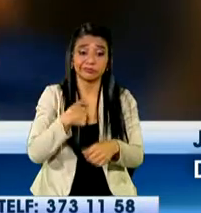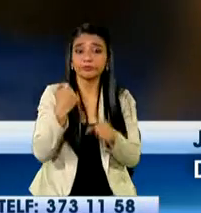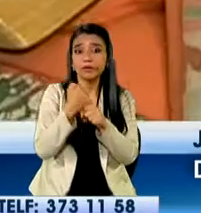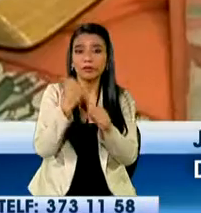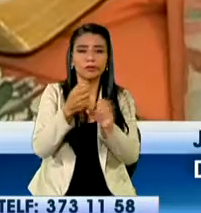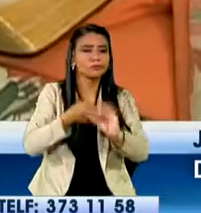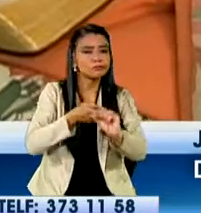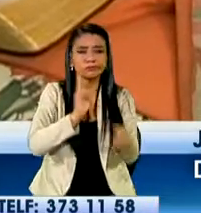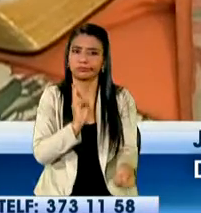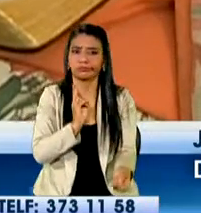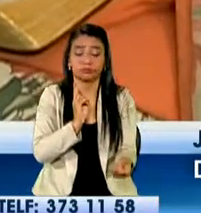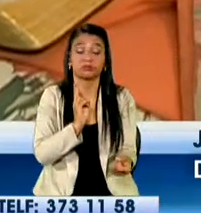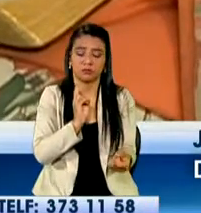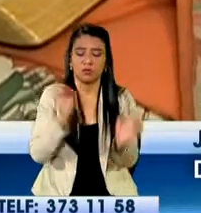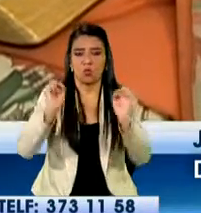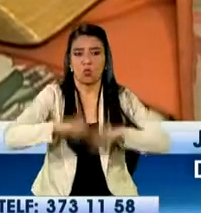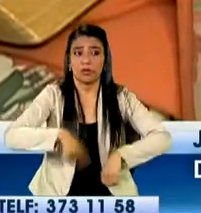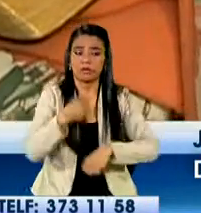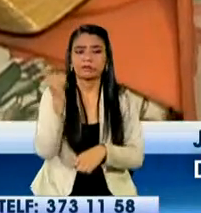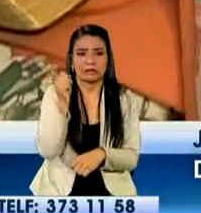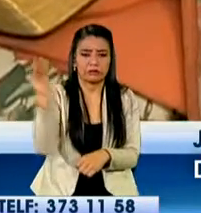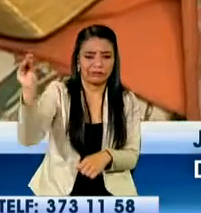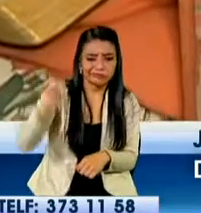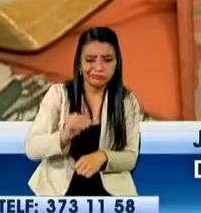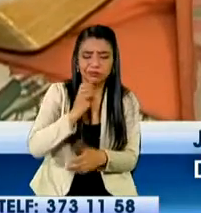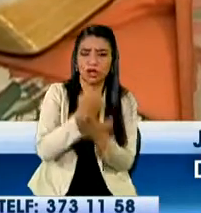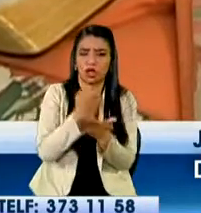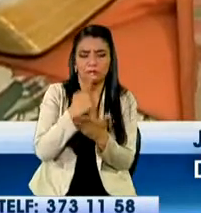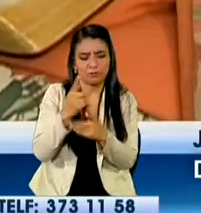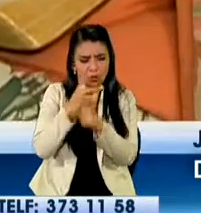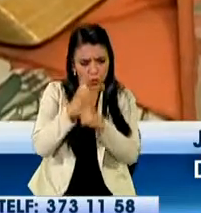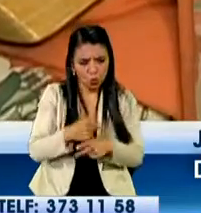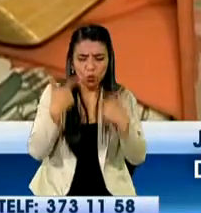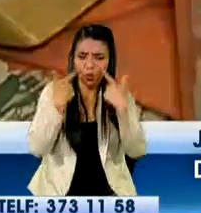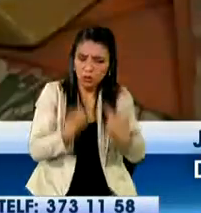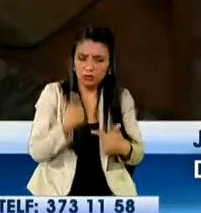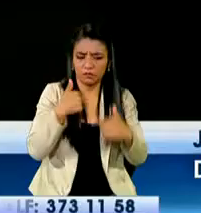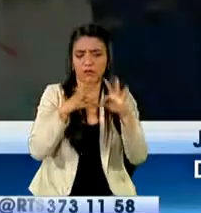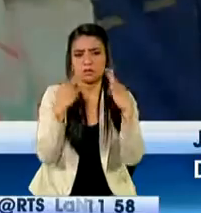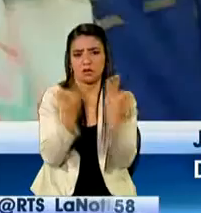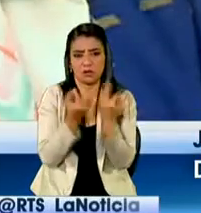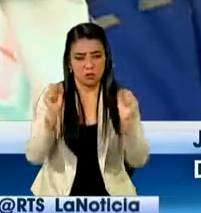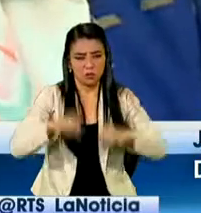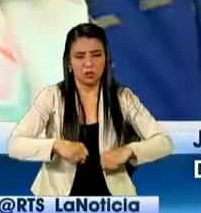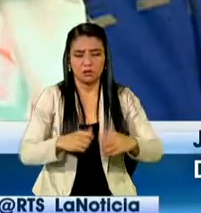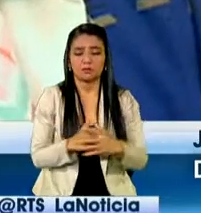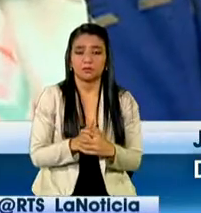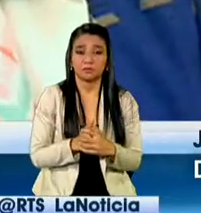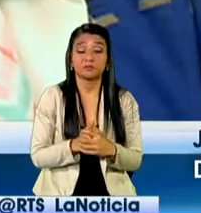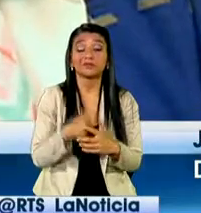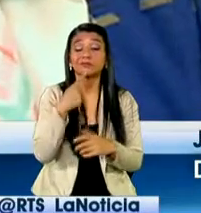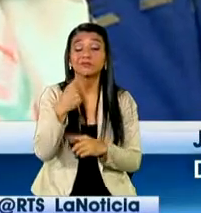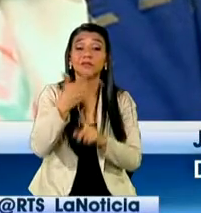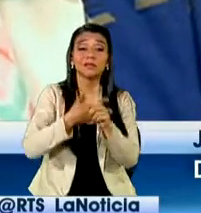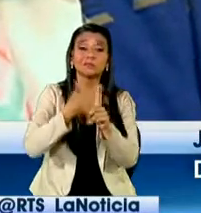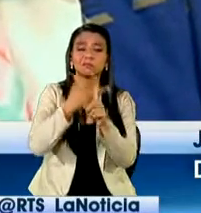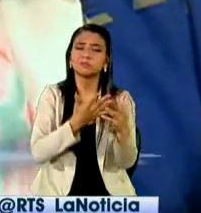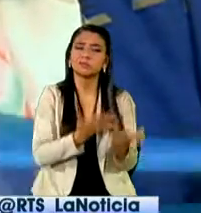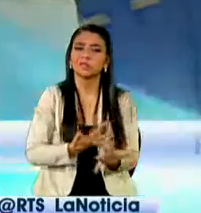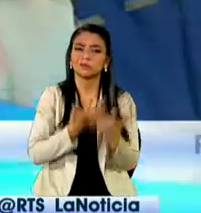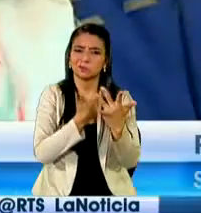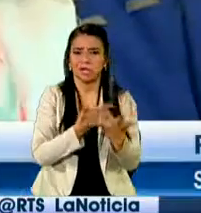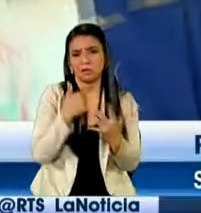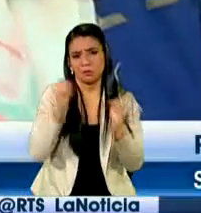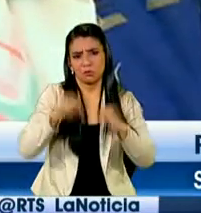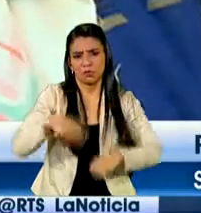trabajo. Ellos necesitan un ingreso económico para su cuidado y el sustento del hogar. Dice que 3 meses tiene que esperar para darle ese